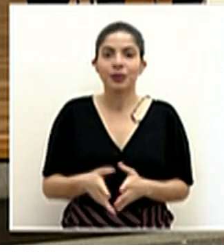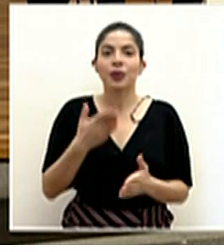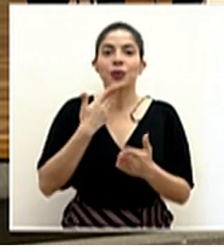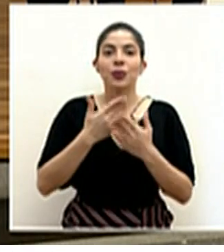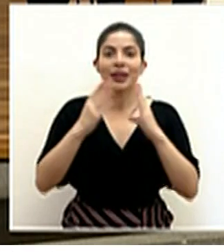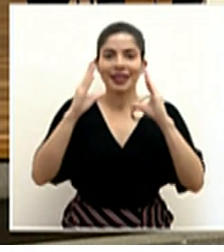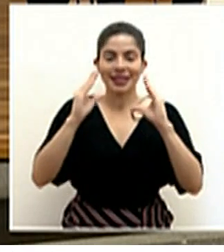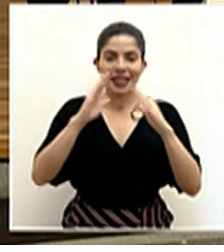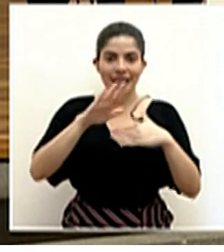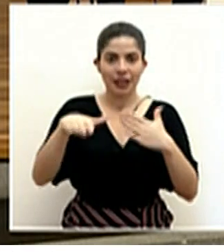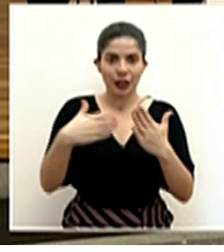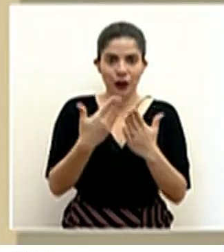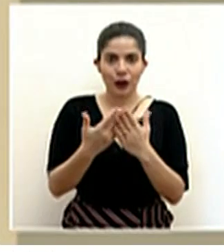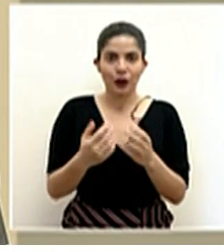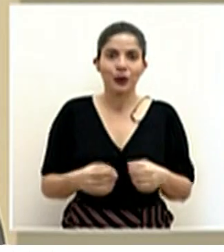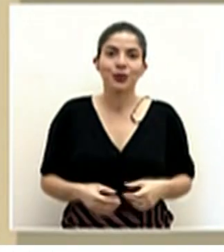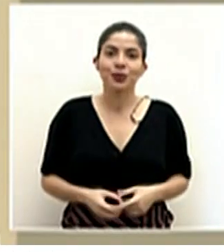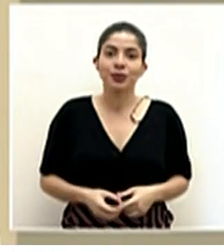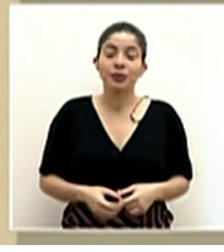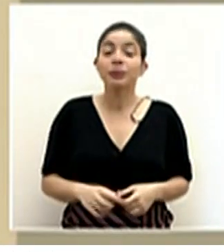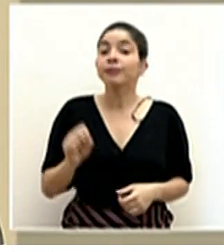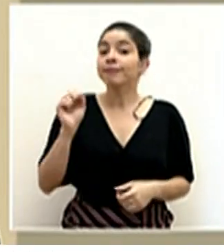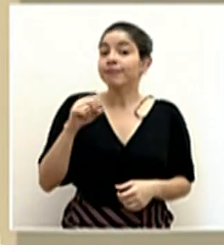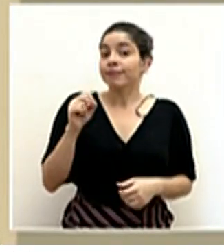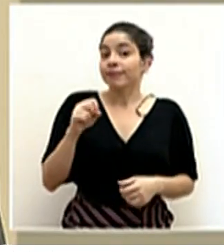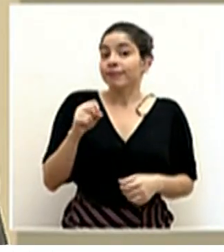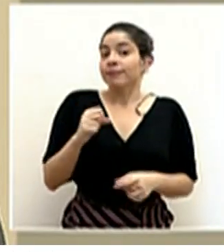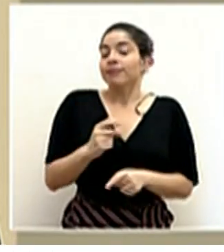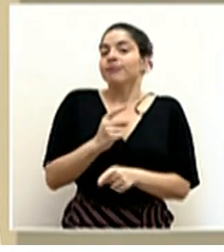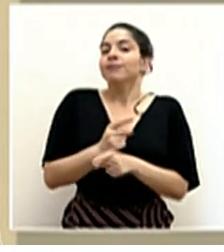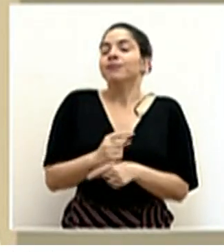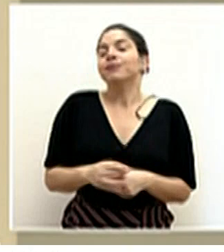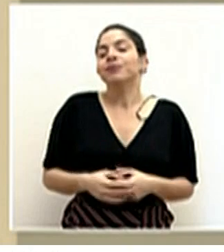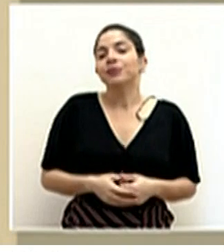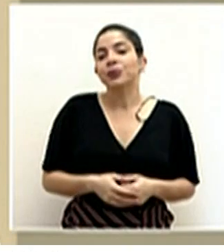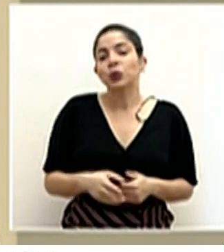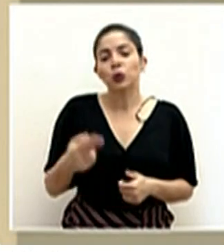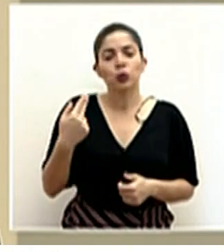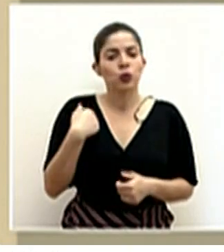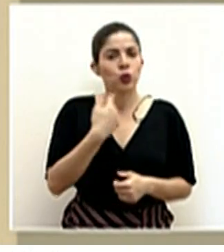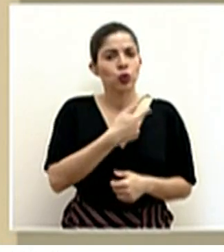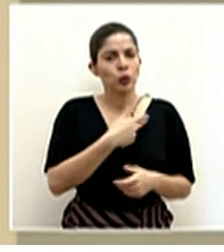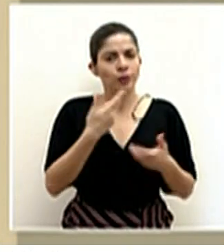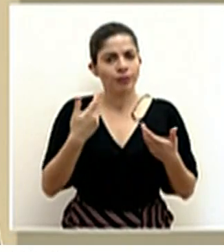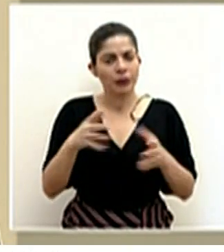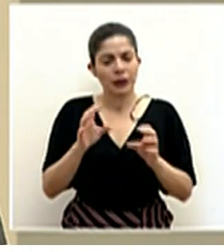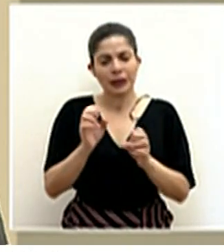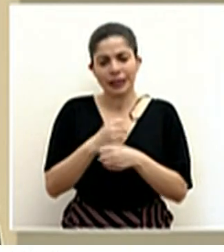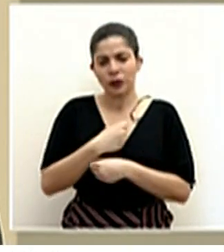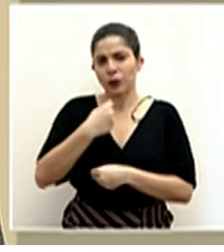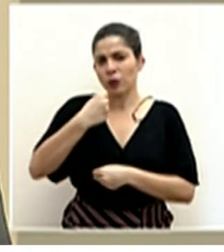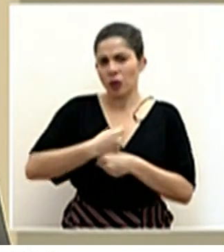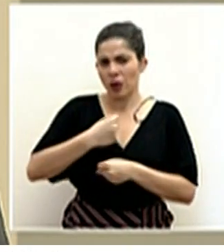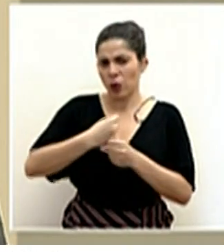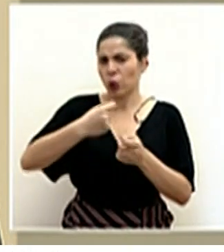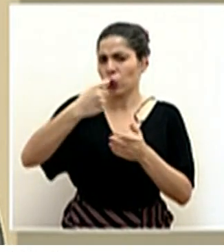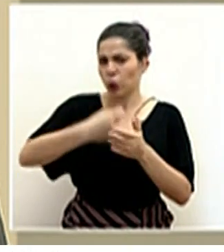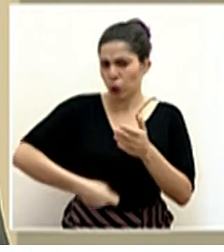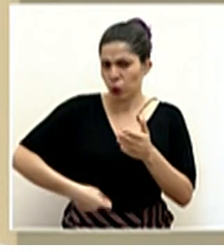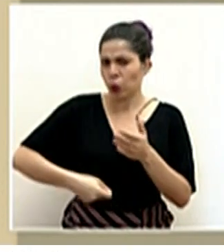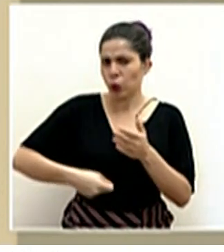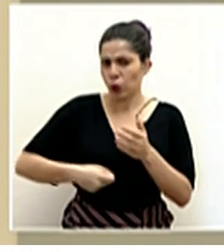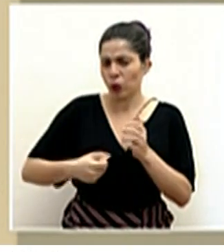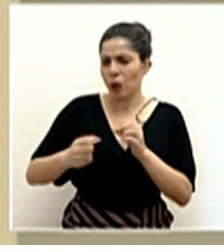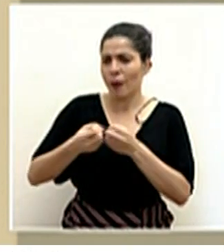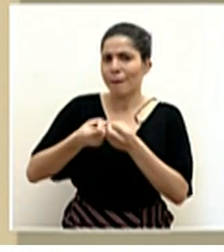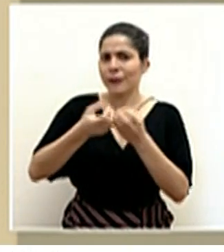Buenas tardes a todos. Sí, efectivamente, nosotros hemos hecho un trabajo arduo en conjunto con